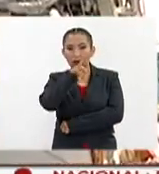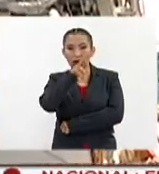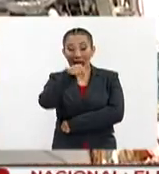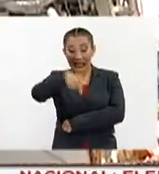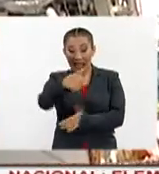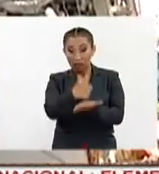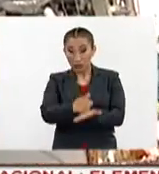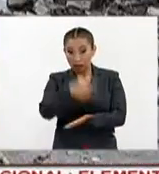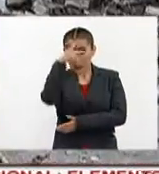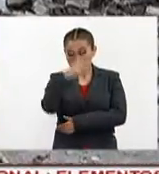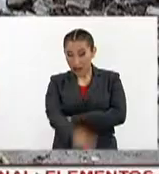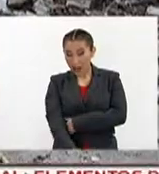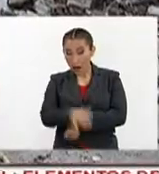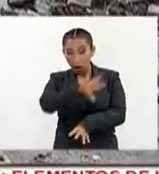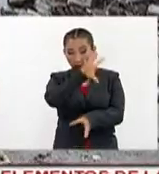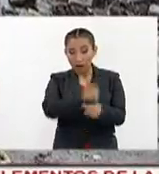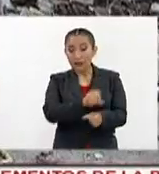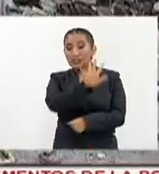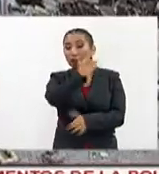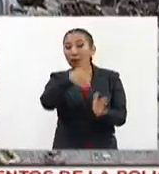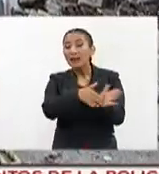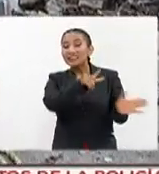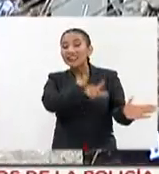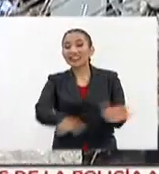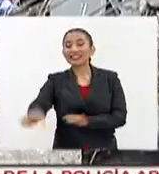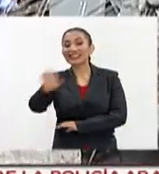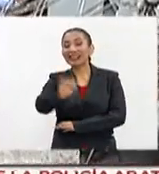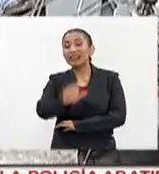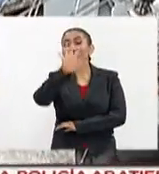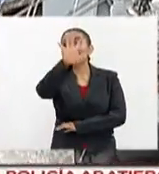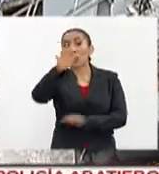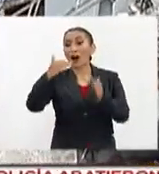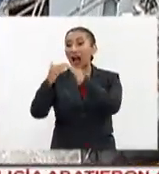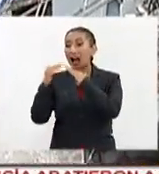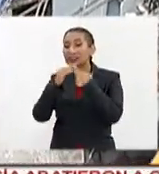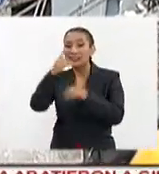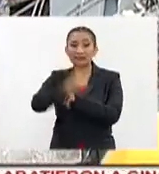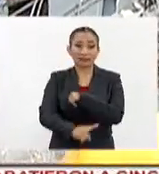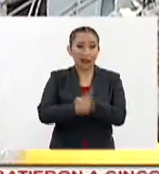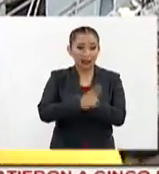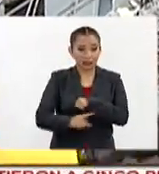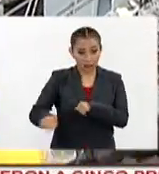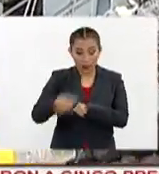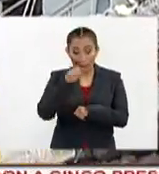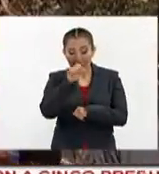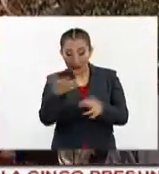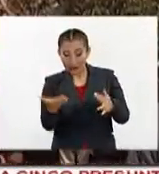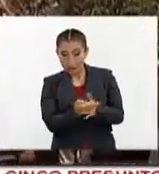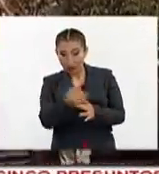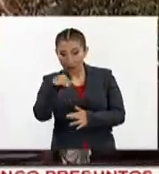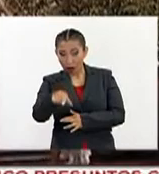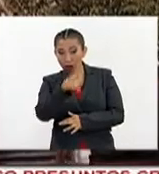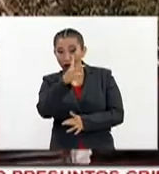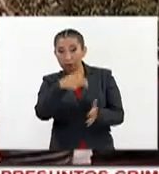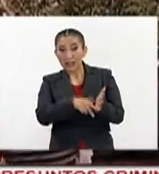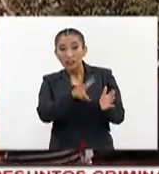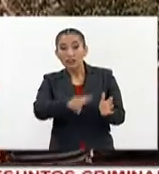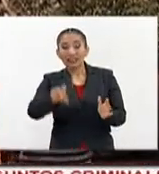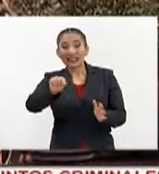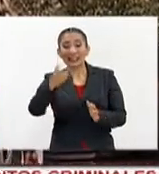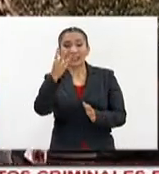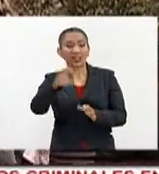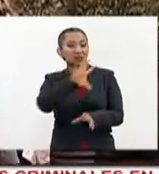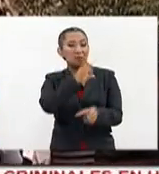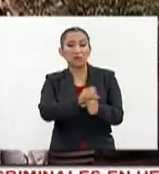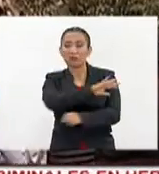solo en la Ciudad de México un total de 5,765 viviendas dañadas, de las cuales 2,273 sufrieron